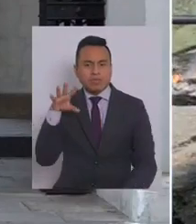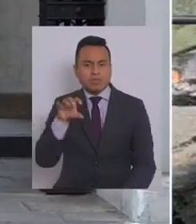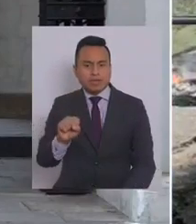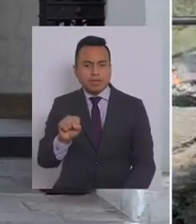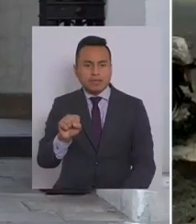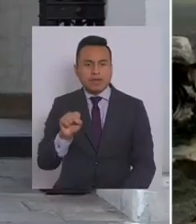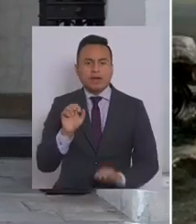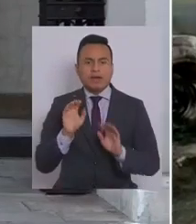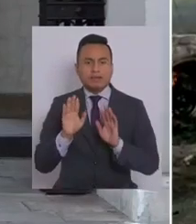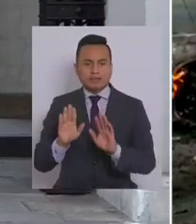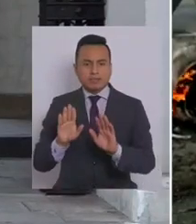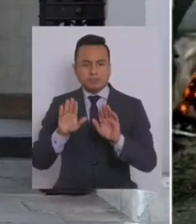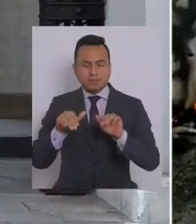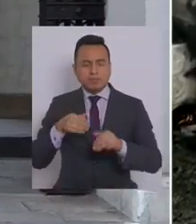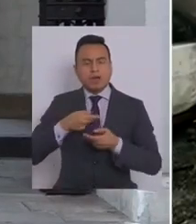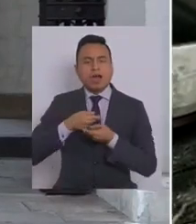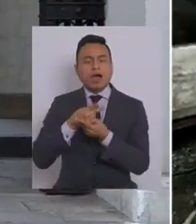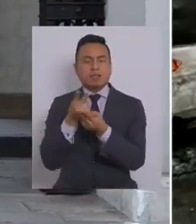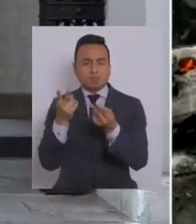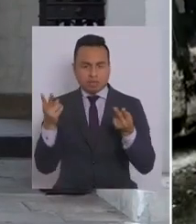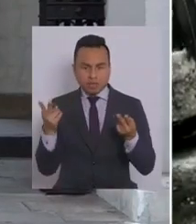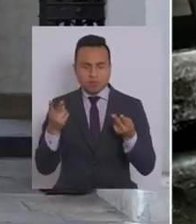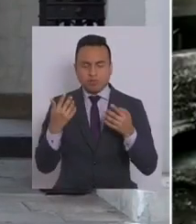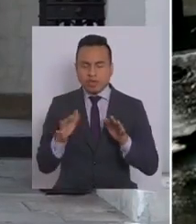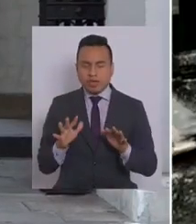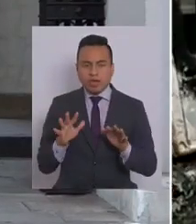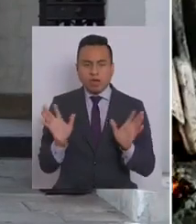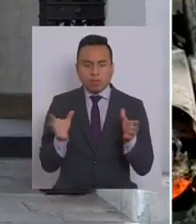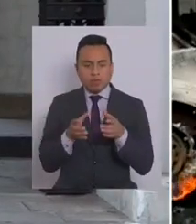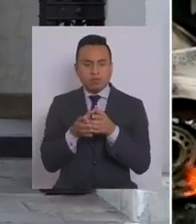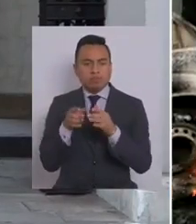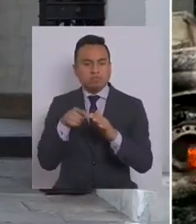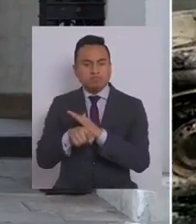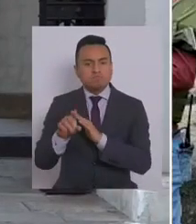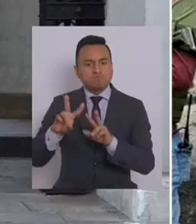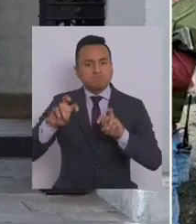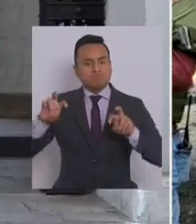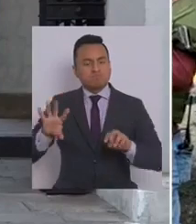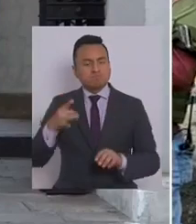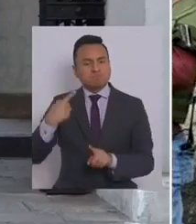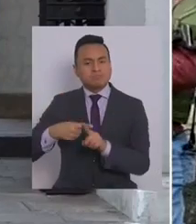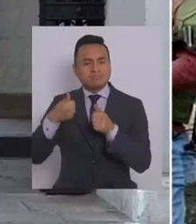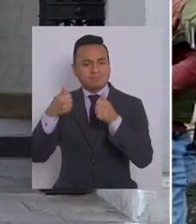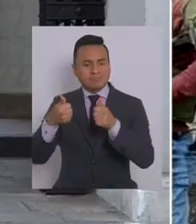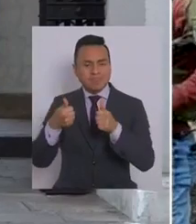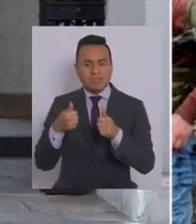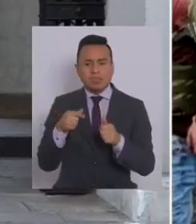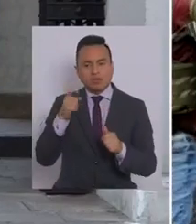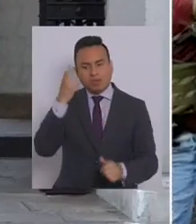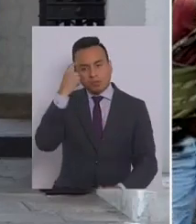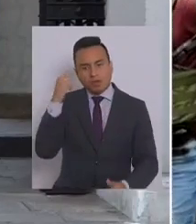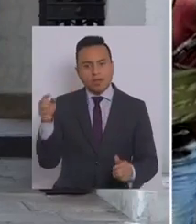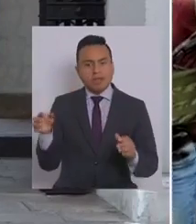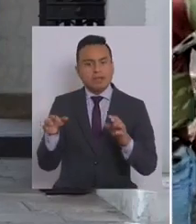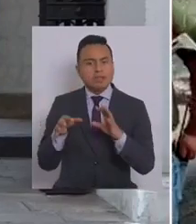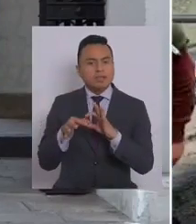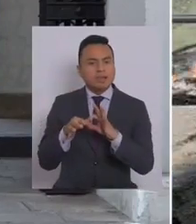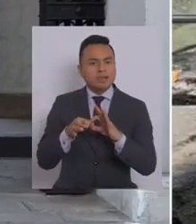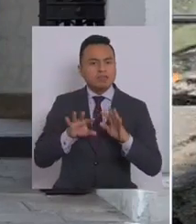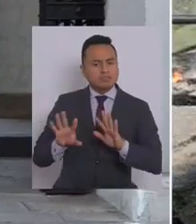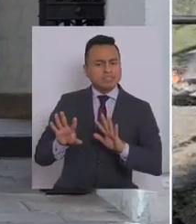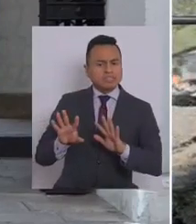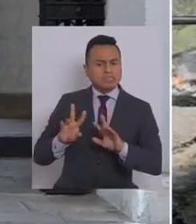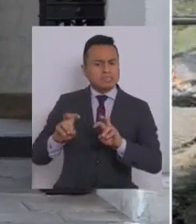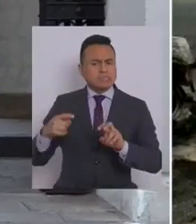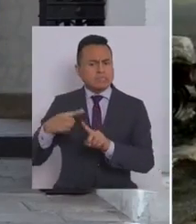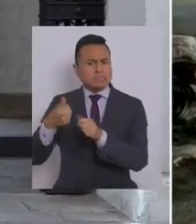así, como hemos anunciado, han habido operaciones exitosas. Yo creo que esto es una reacción a esas operaciones